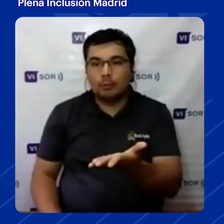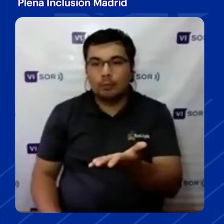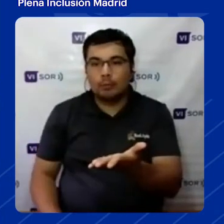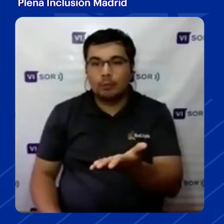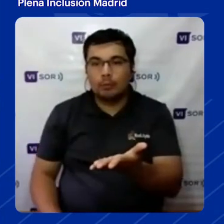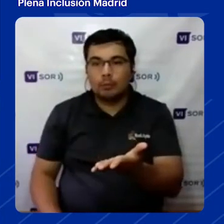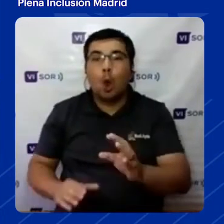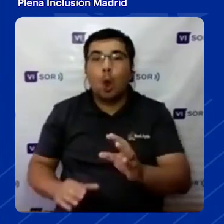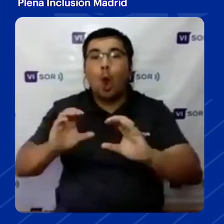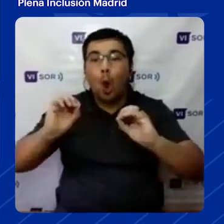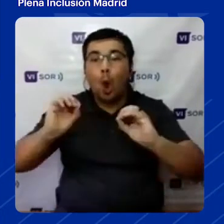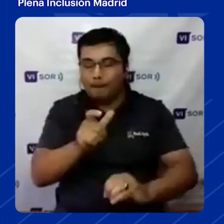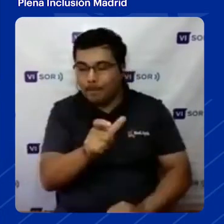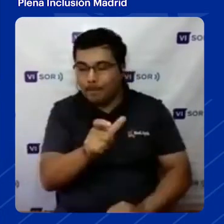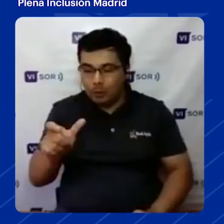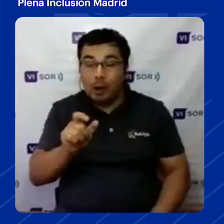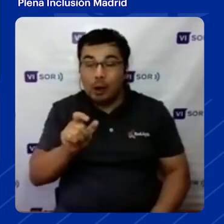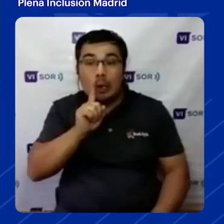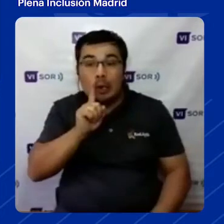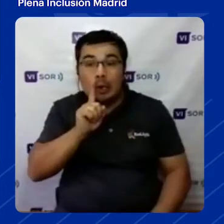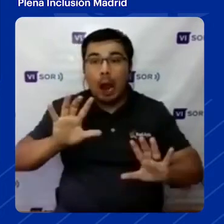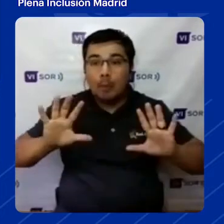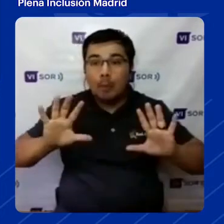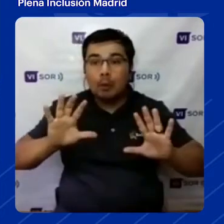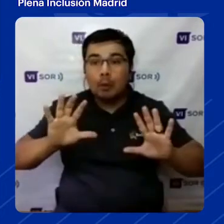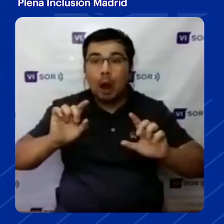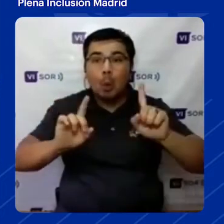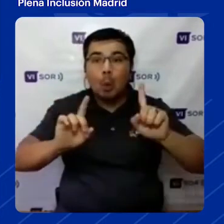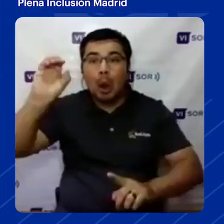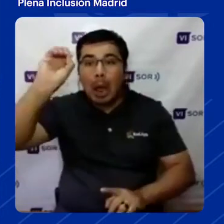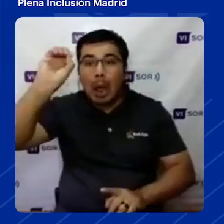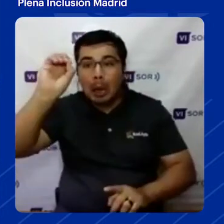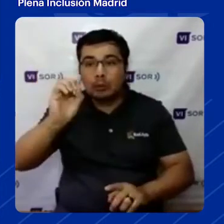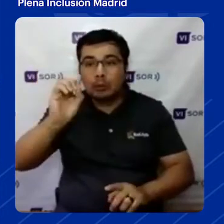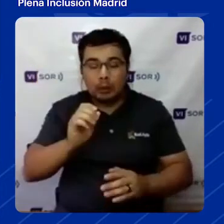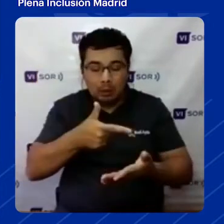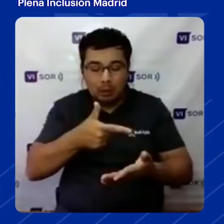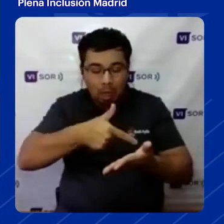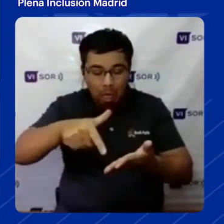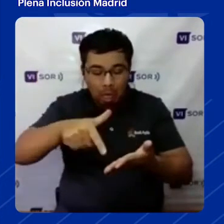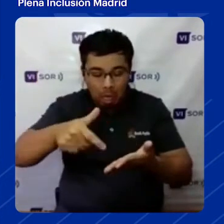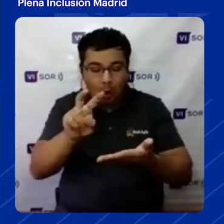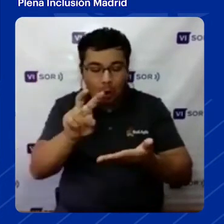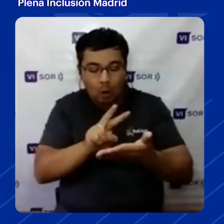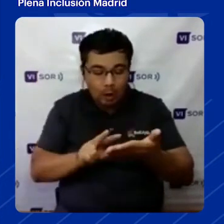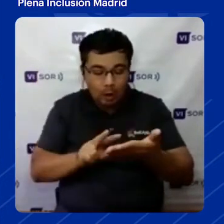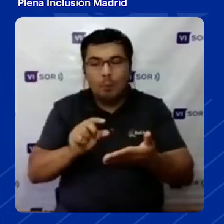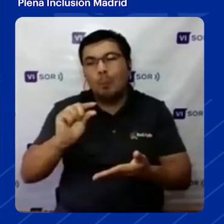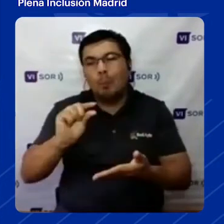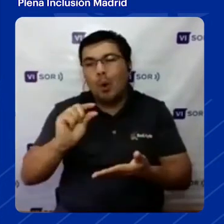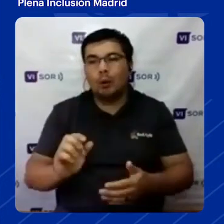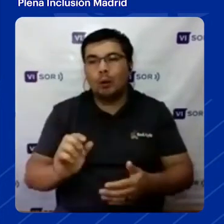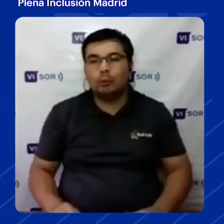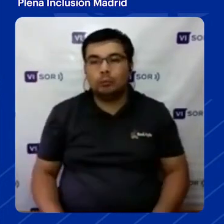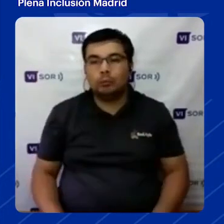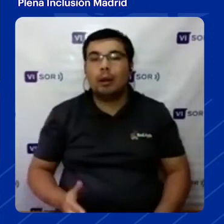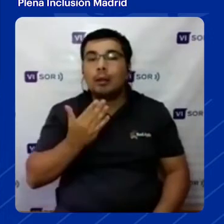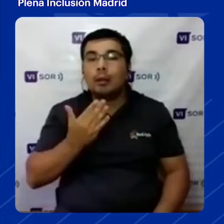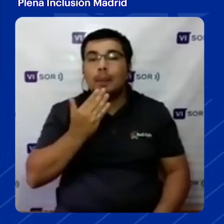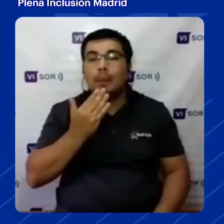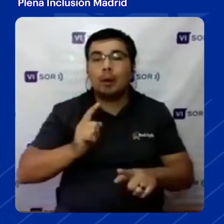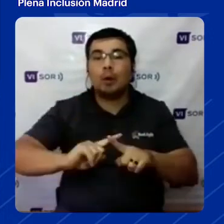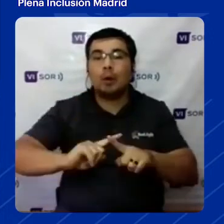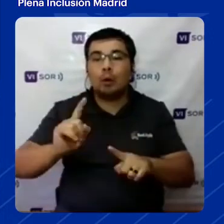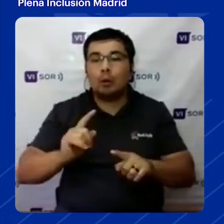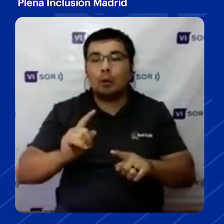o personas que tienen un cierto grado de analfabetismo funcional. También puede aplicarse para niños y niñas siempre y cuando